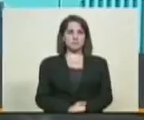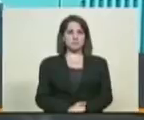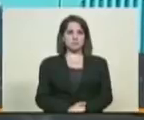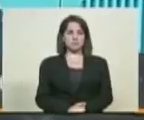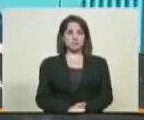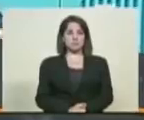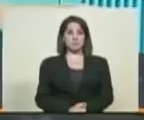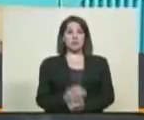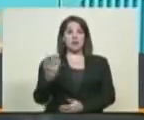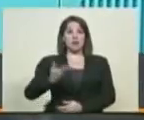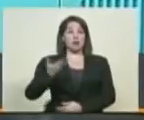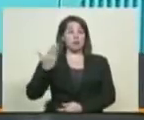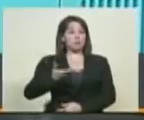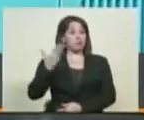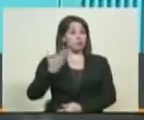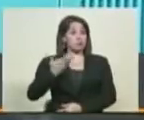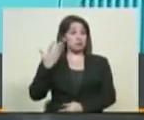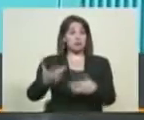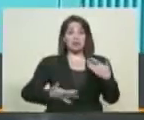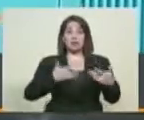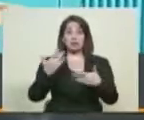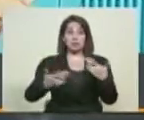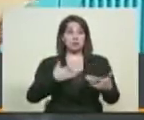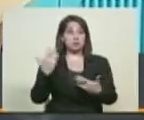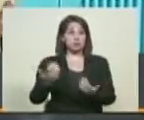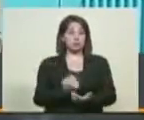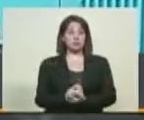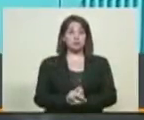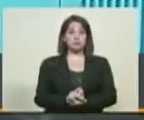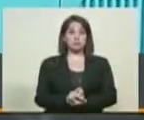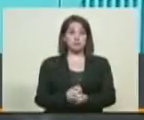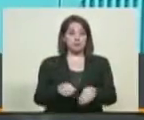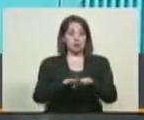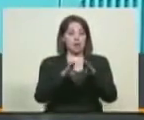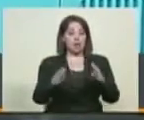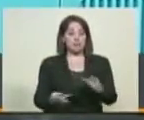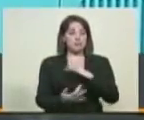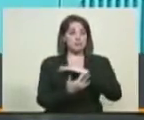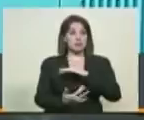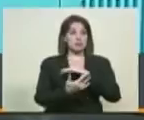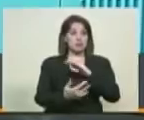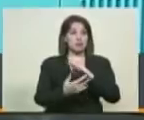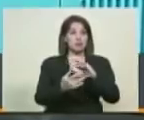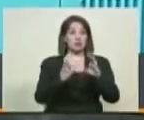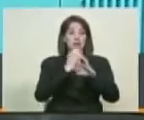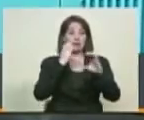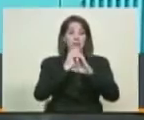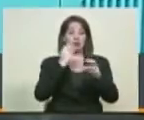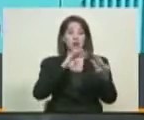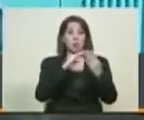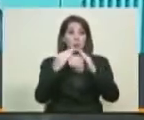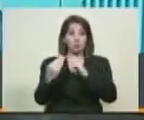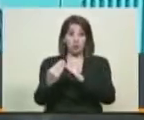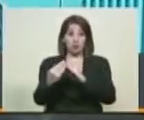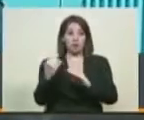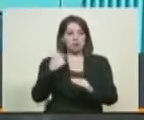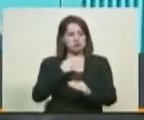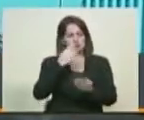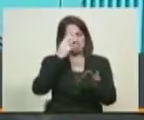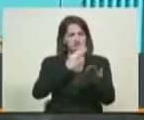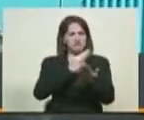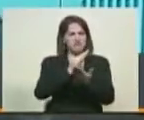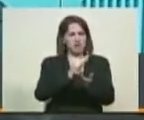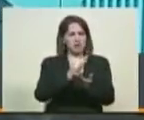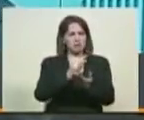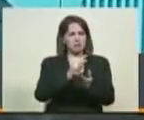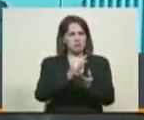ustedes, muy importante la activación de las mesas técnicas de transporte comunal. Tengo mucha fe en